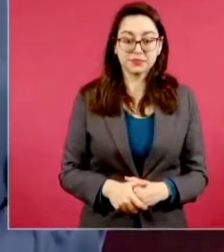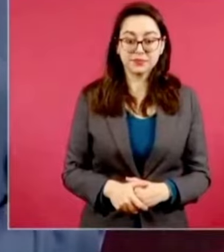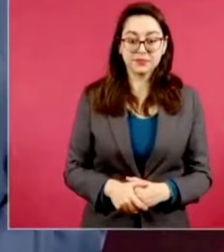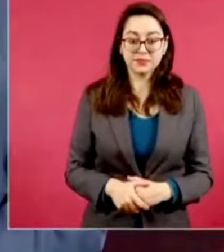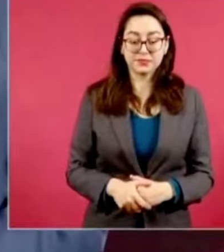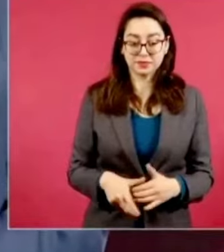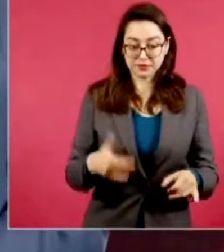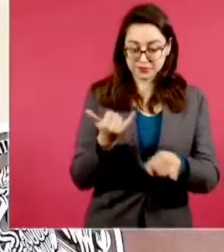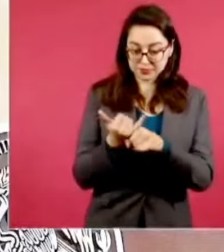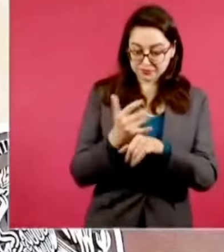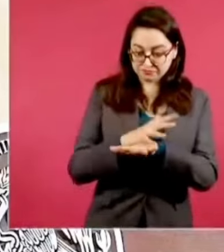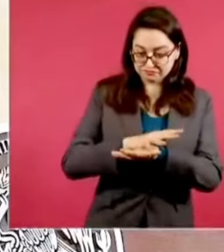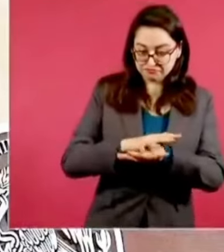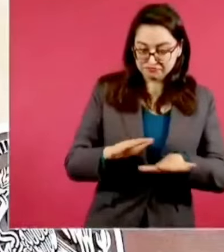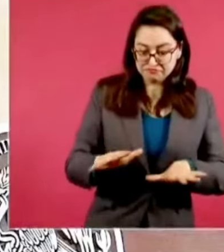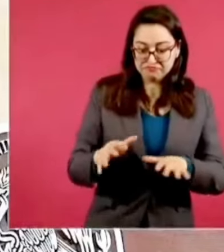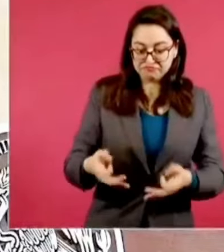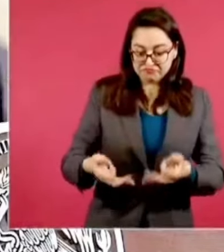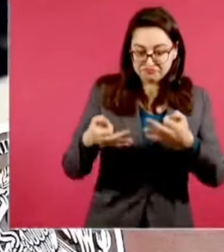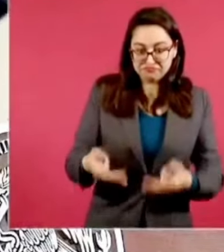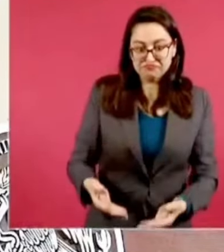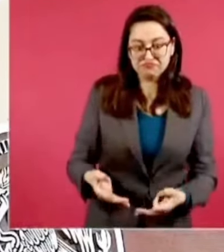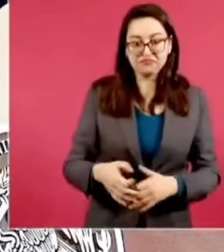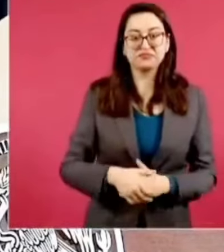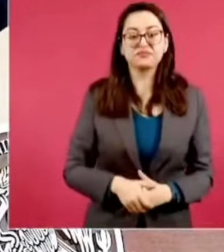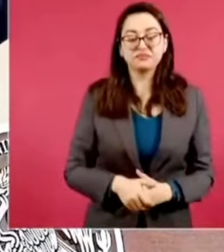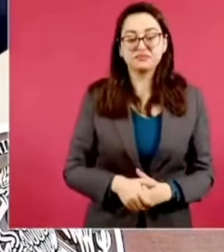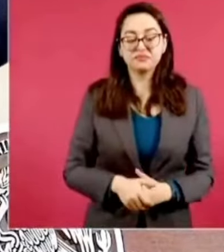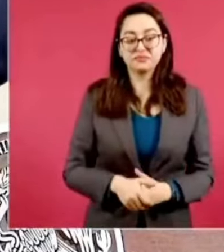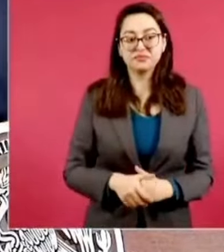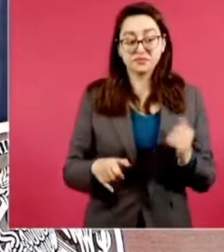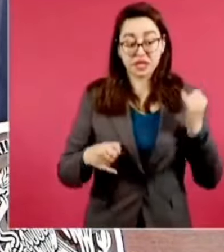a la información. Entonces crearon